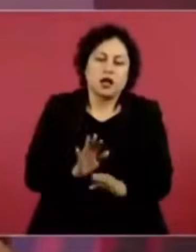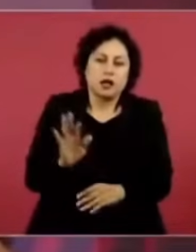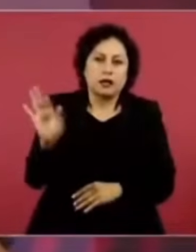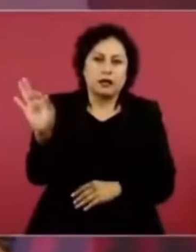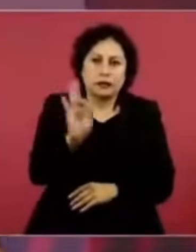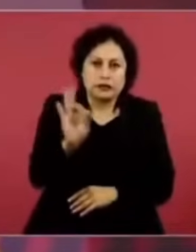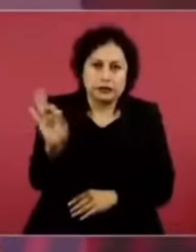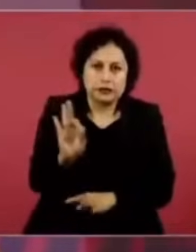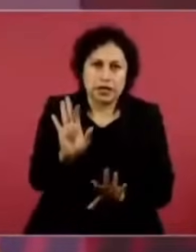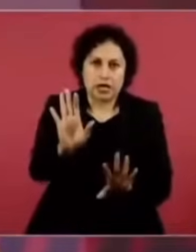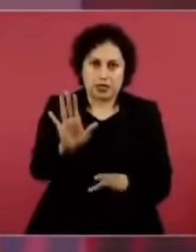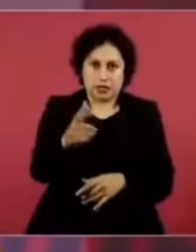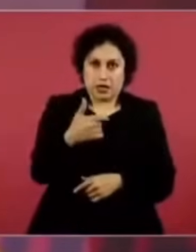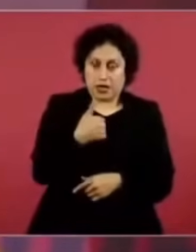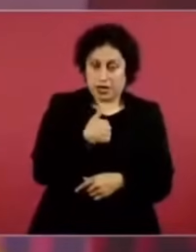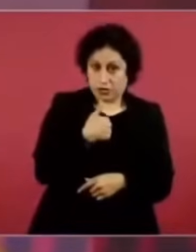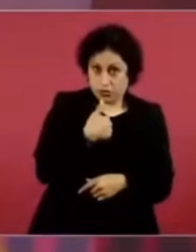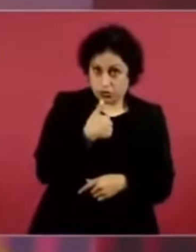autorizándolo.